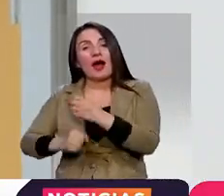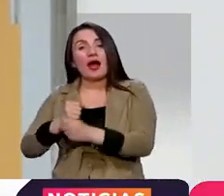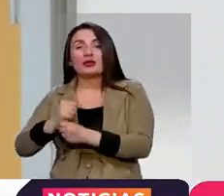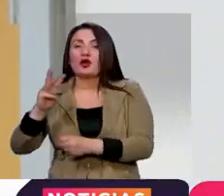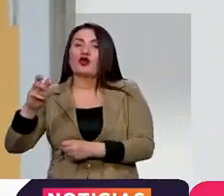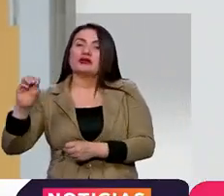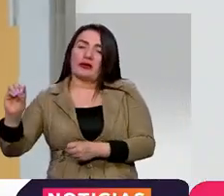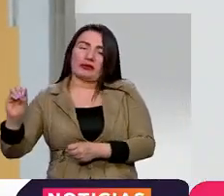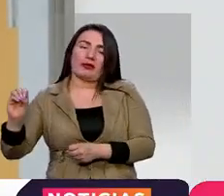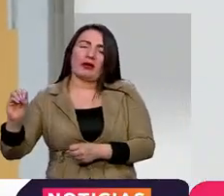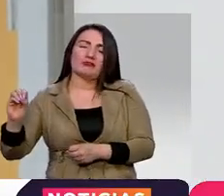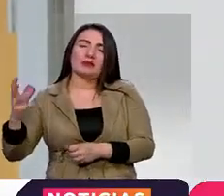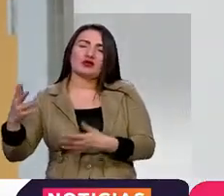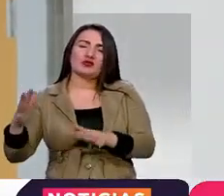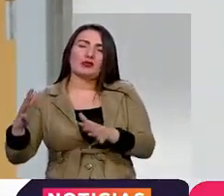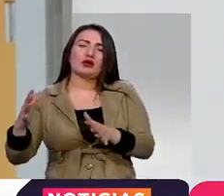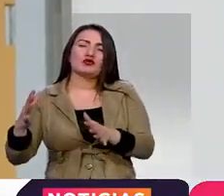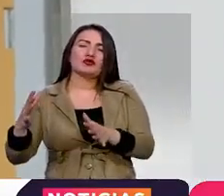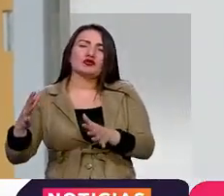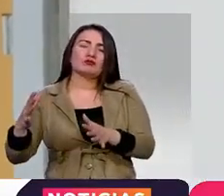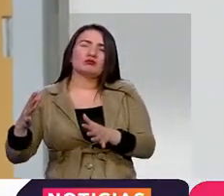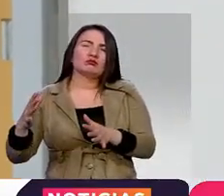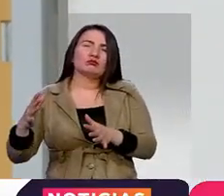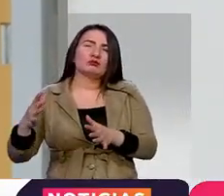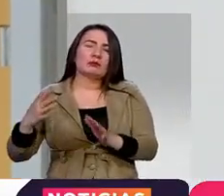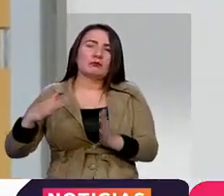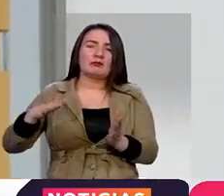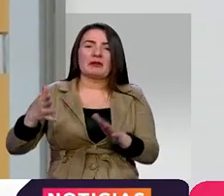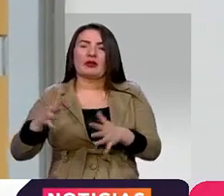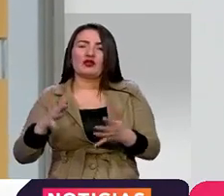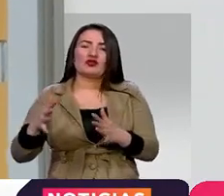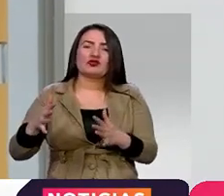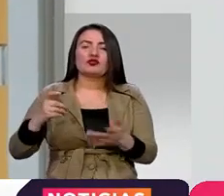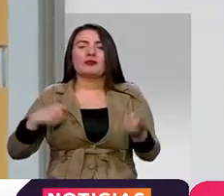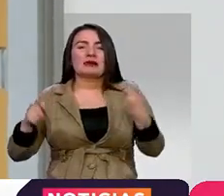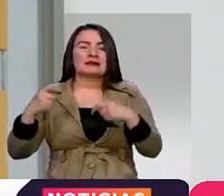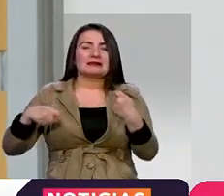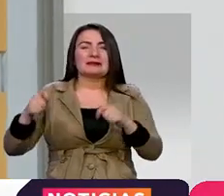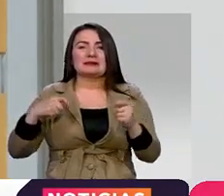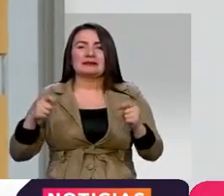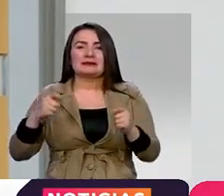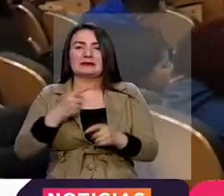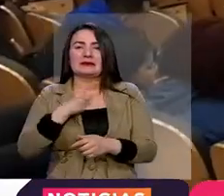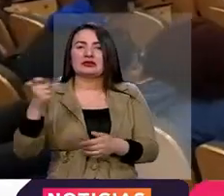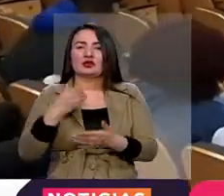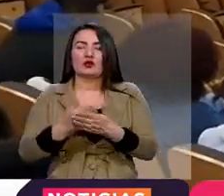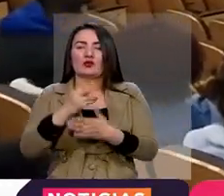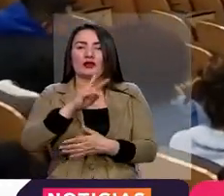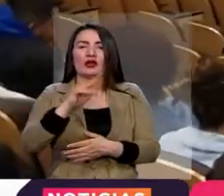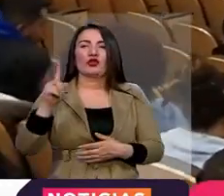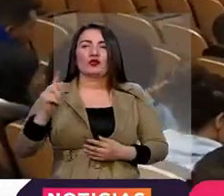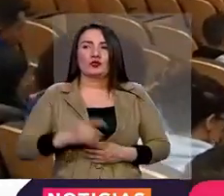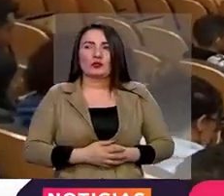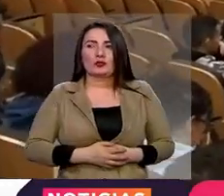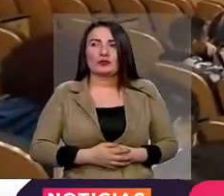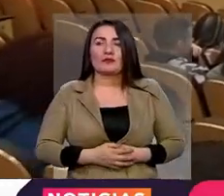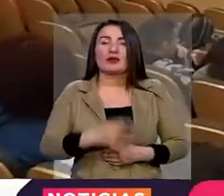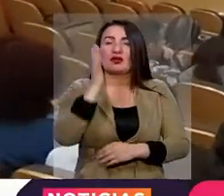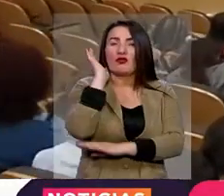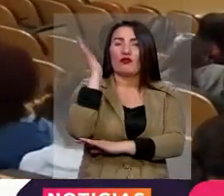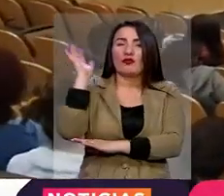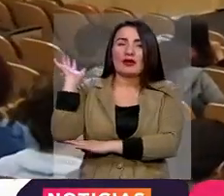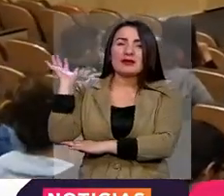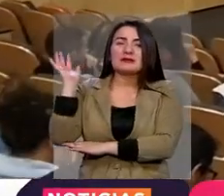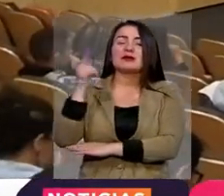hasta llegar a los vamos a decir medios más comerciales que se han establecido en el siglo 21 dentro de las conferencias se